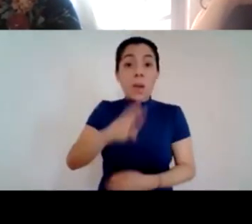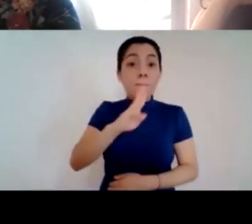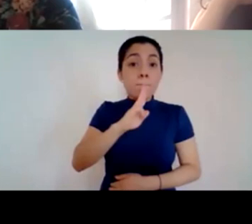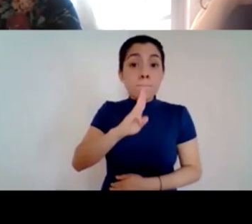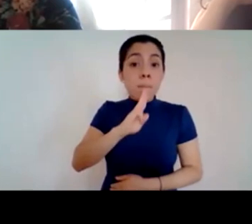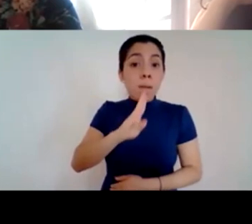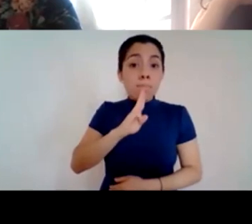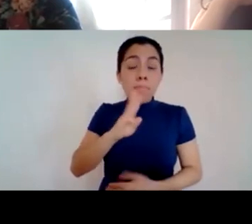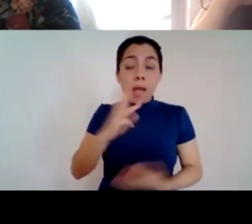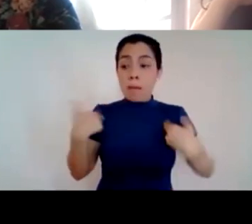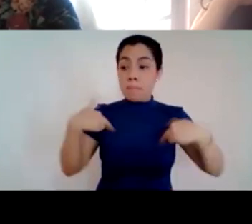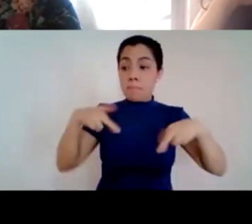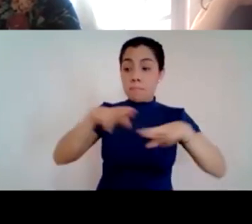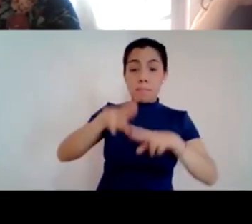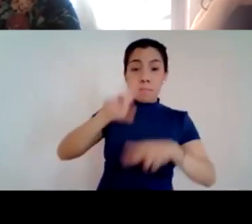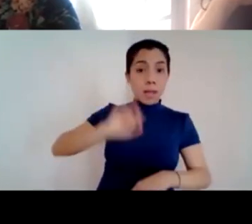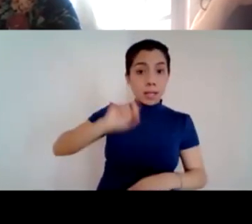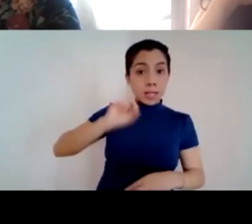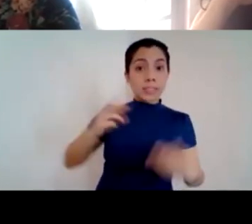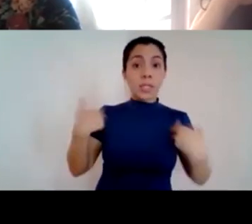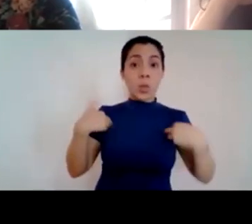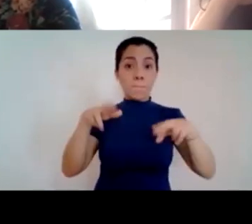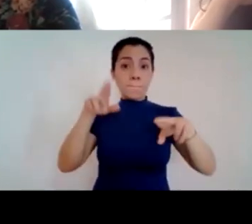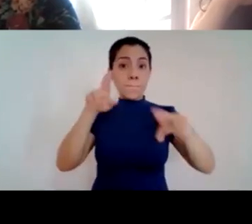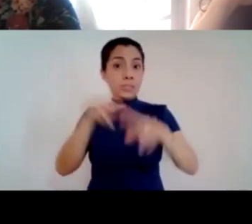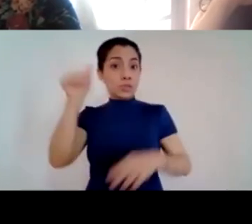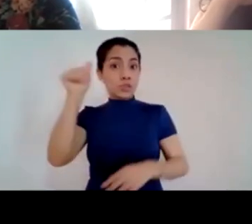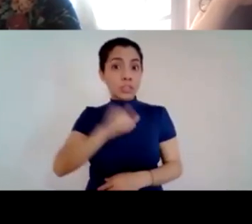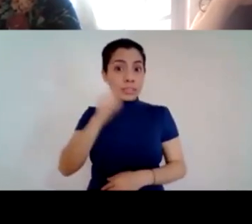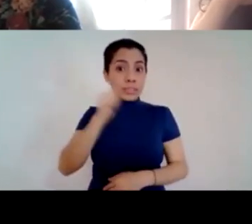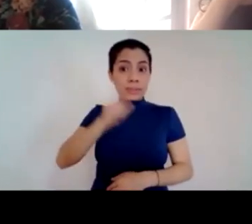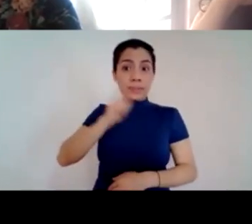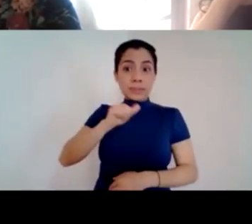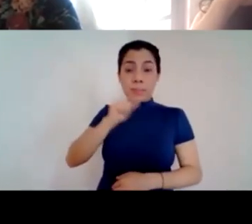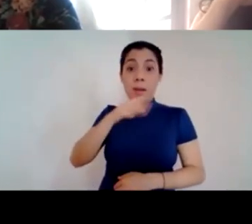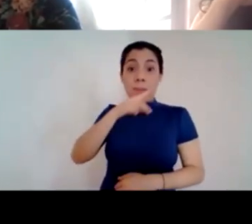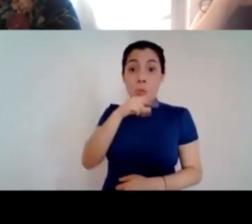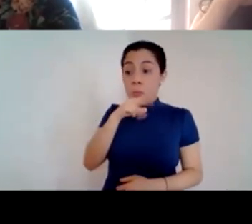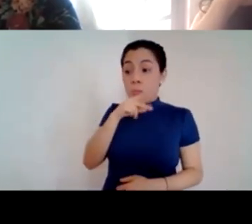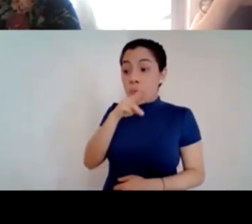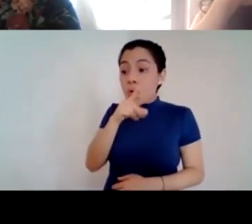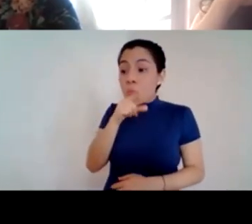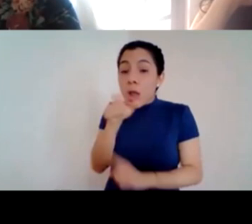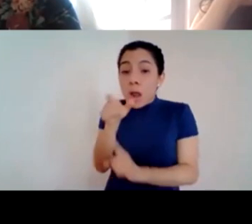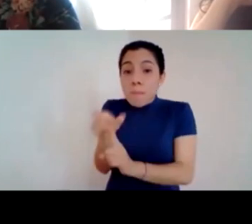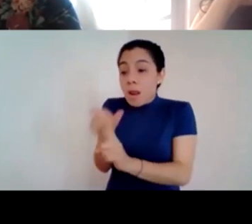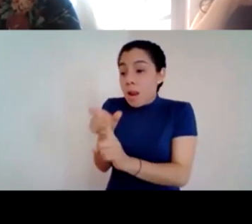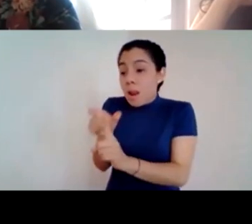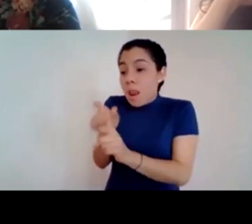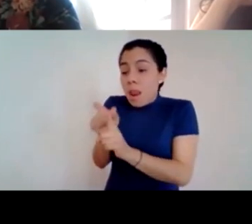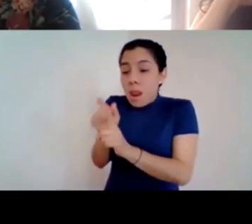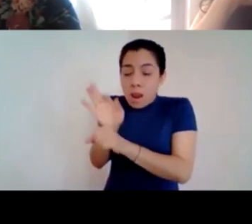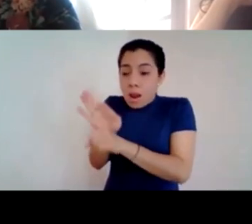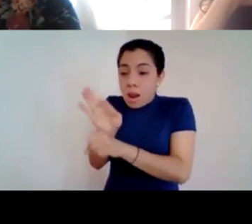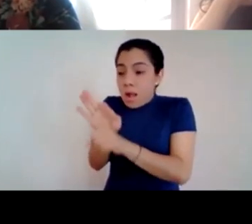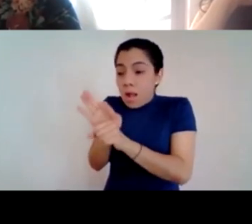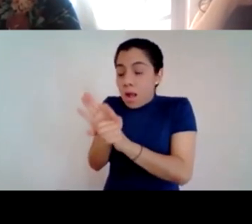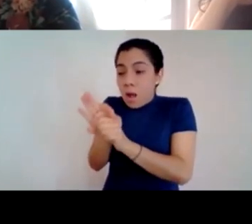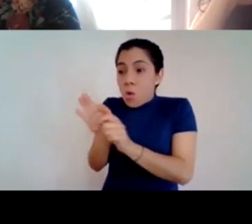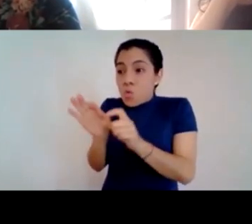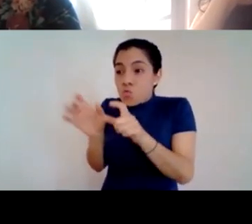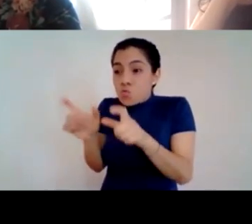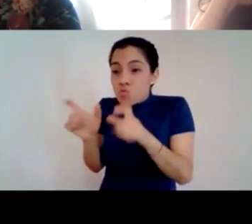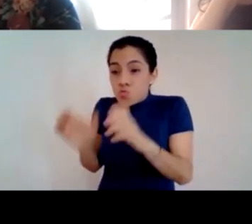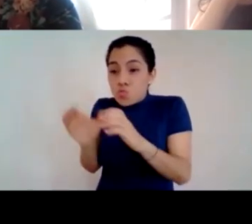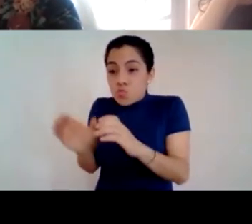estamos sobredimensionados en nuestra preocupación como protectores estamos preparando el